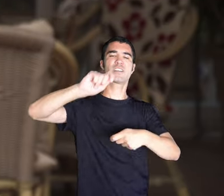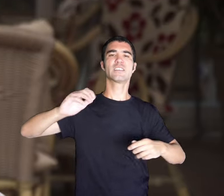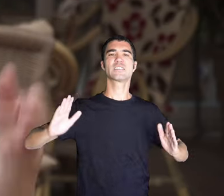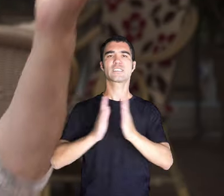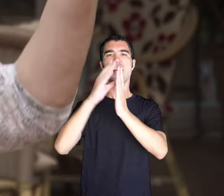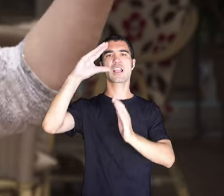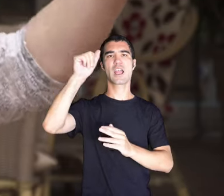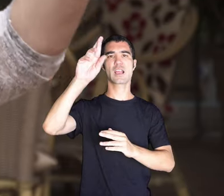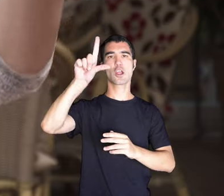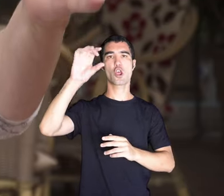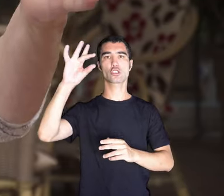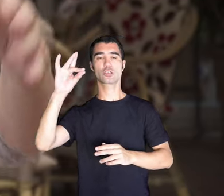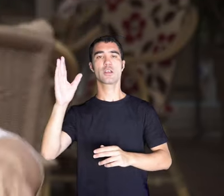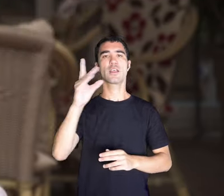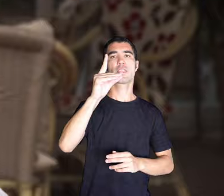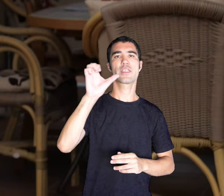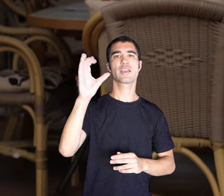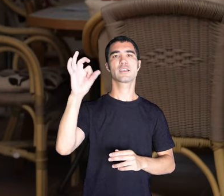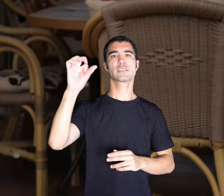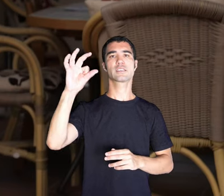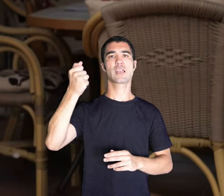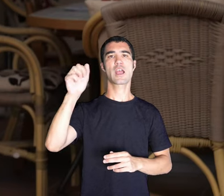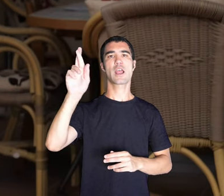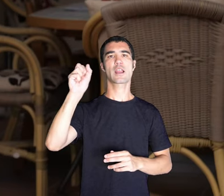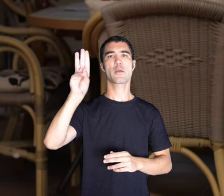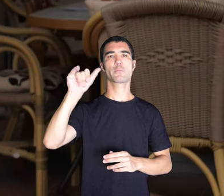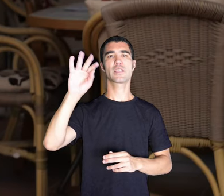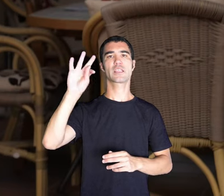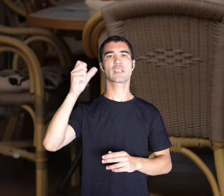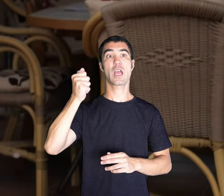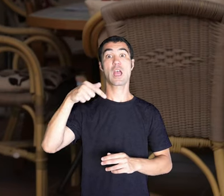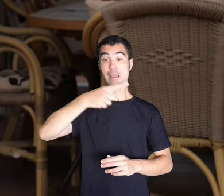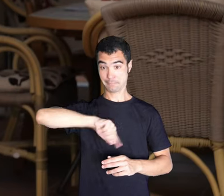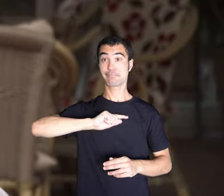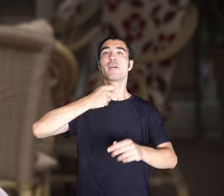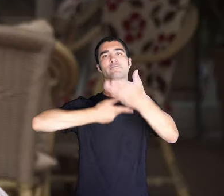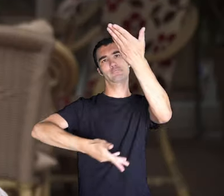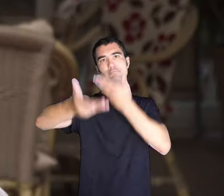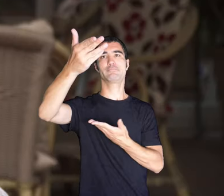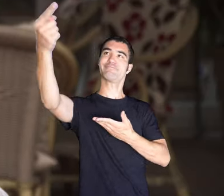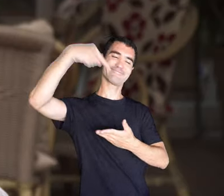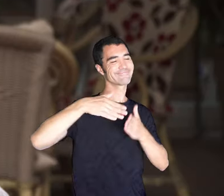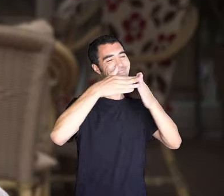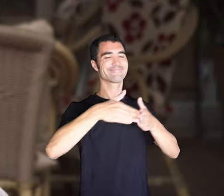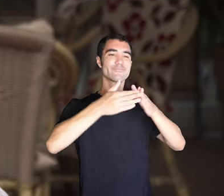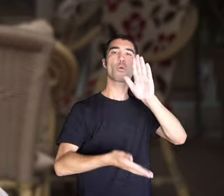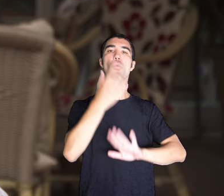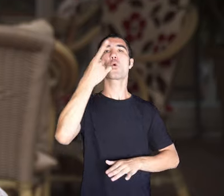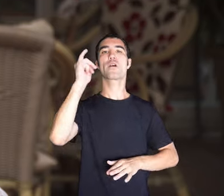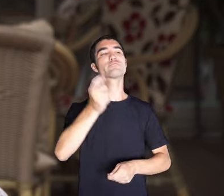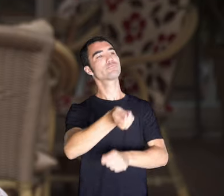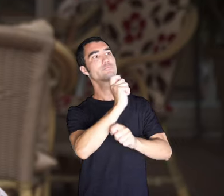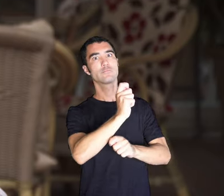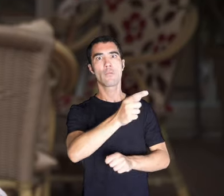de Rapita y hemos traído otra barca. La barca salió una vez, la barca, bueno, ha